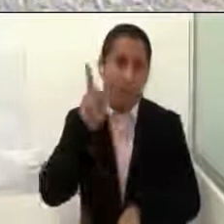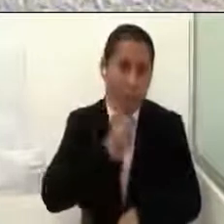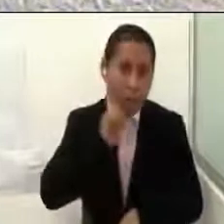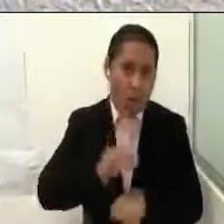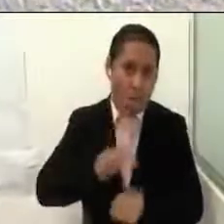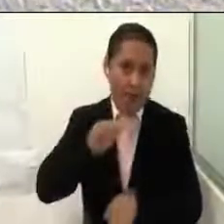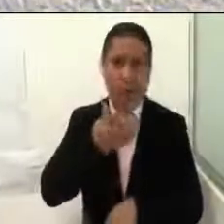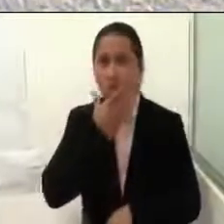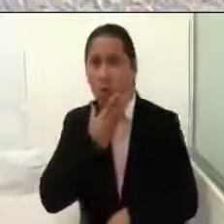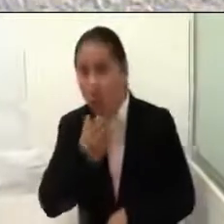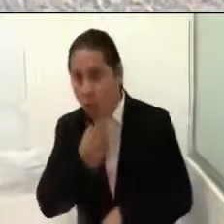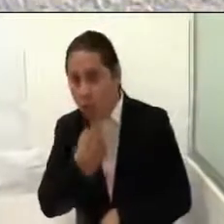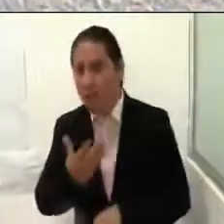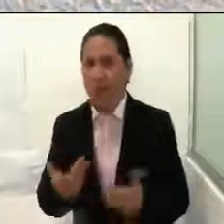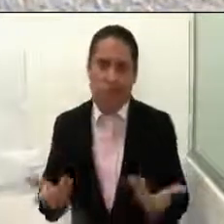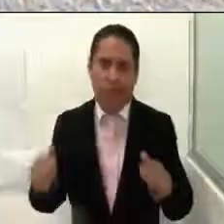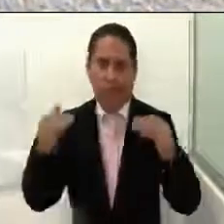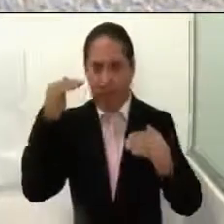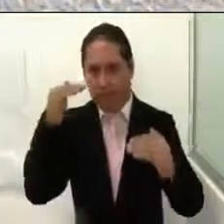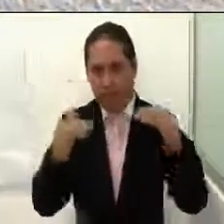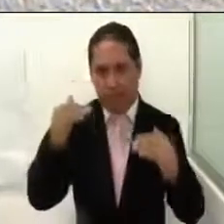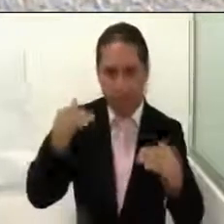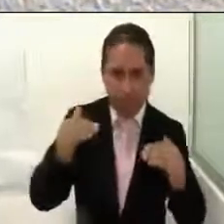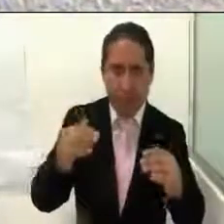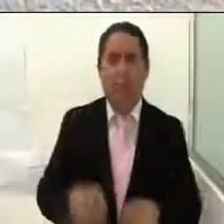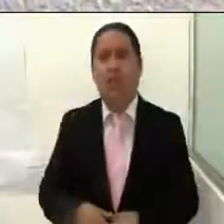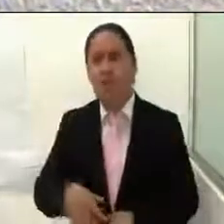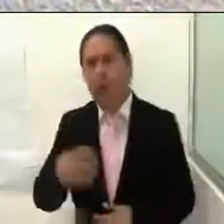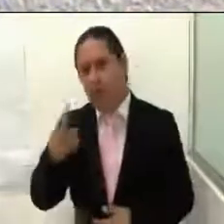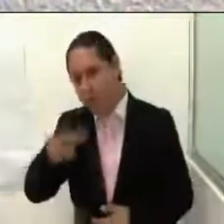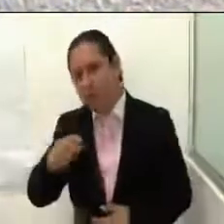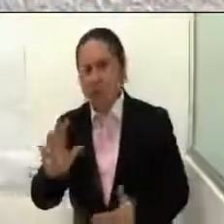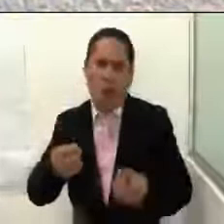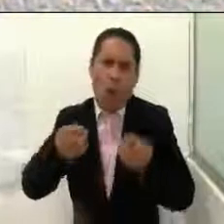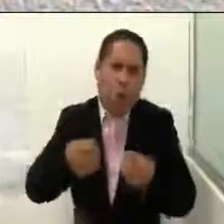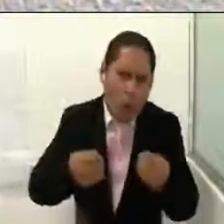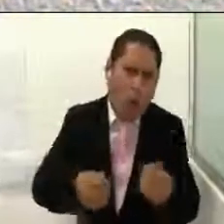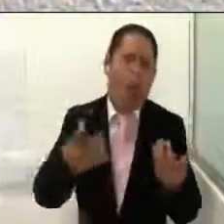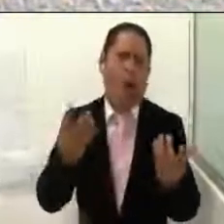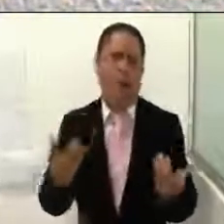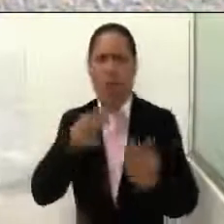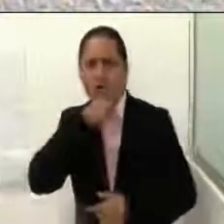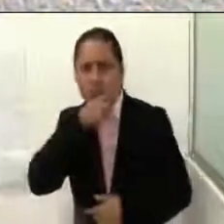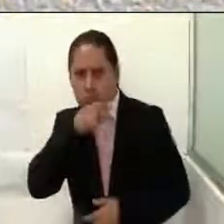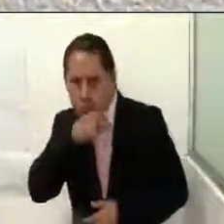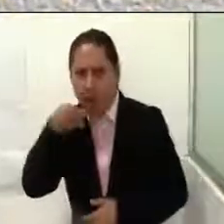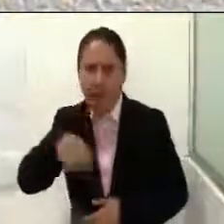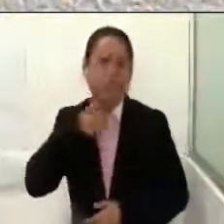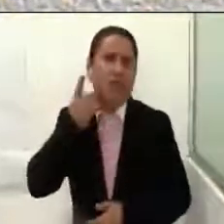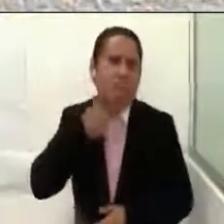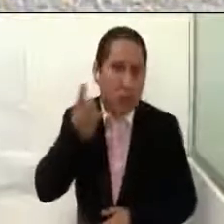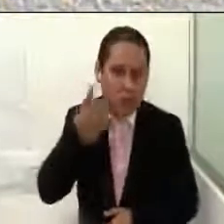y es una ocupación y preocupación constante de nosotros como diputados y